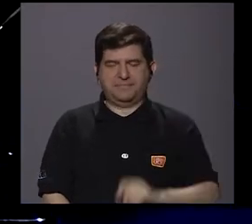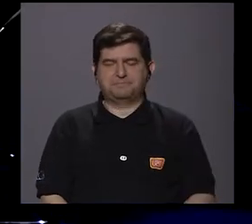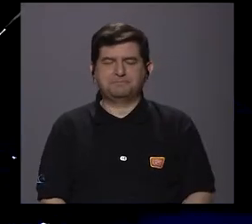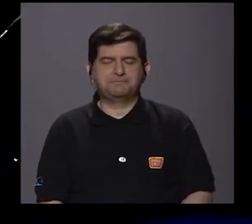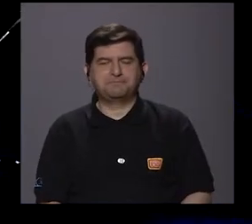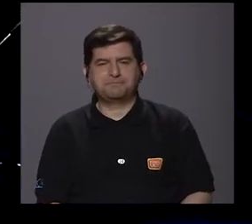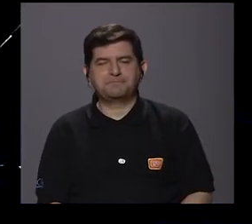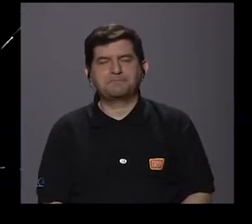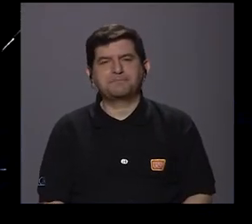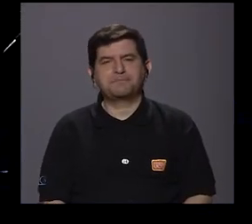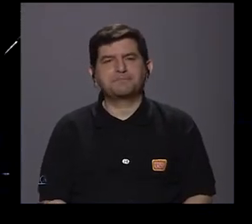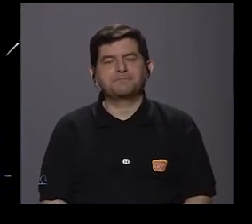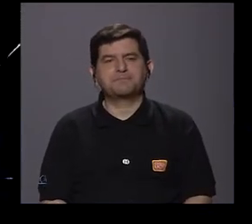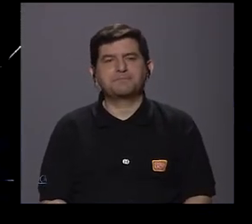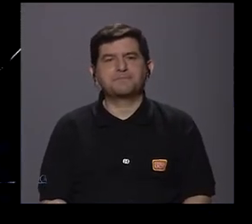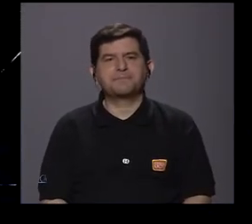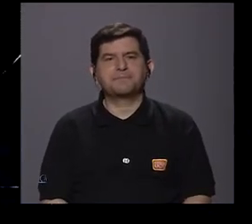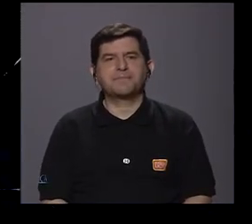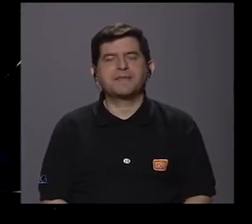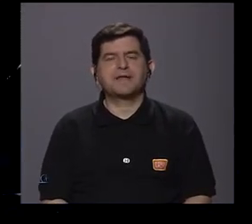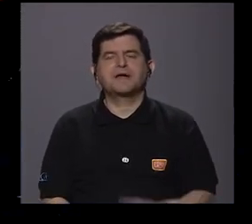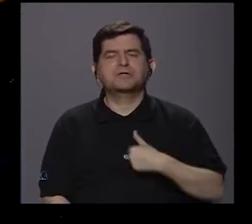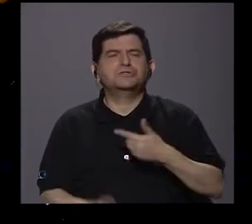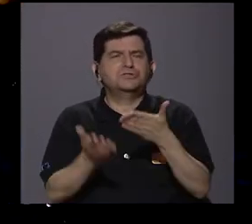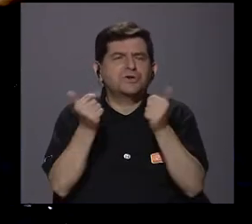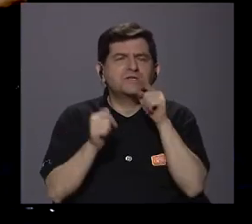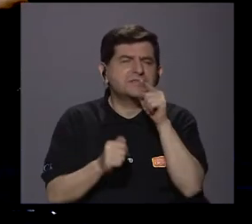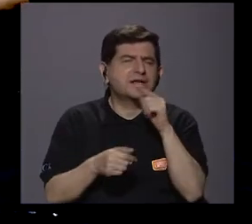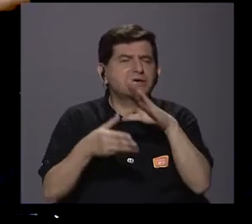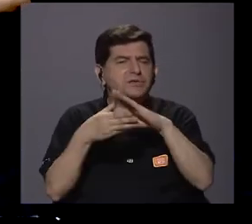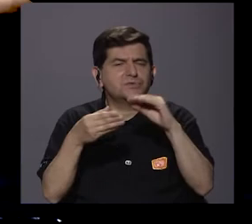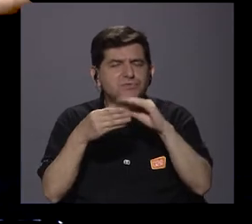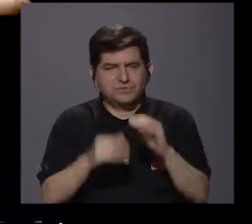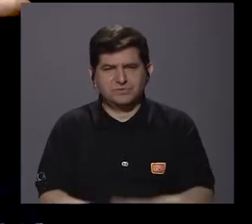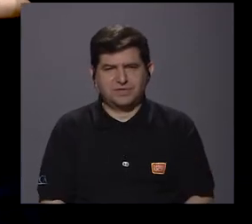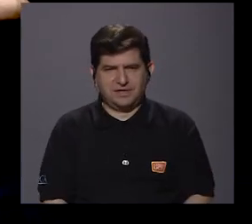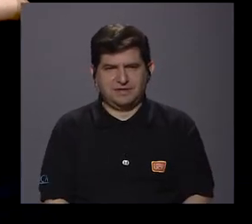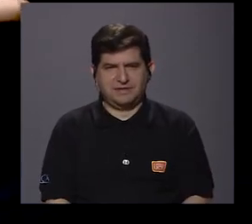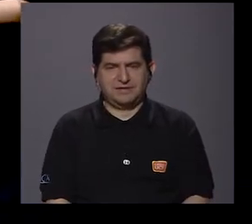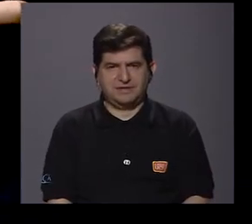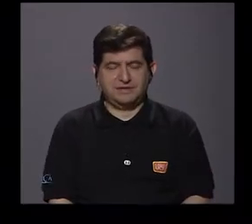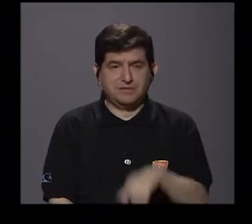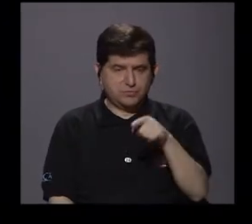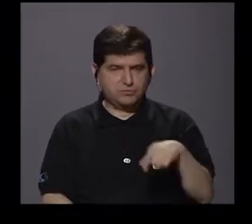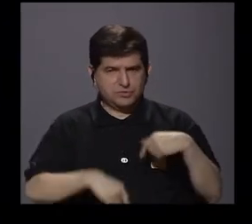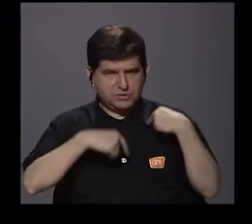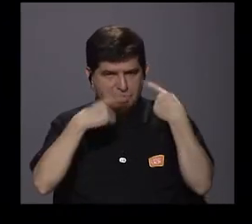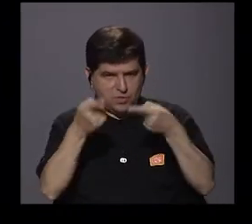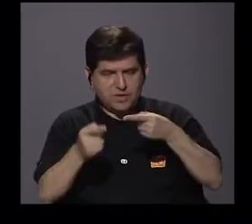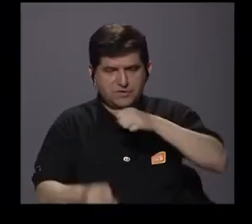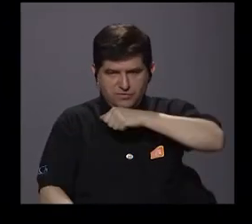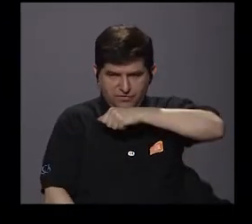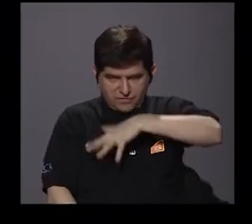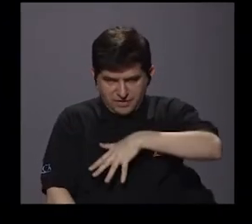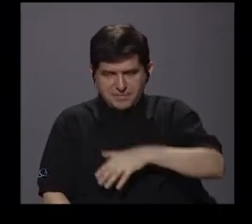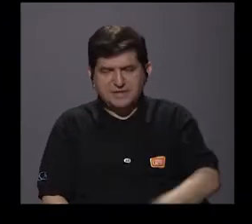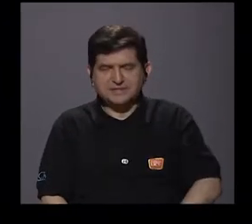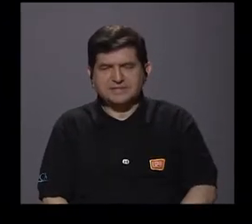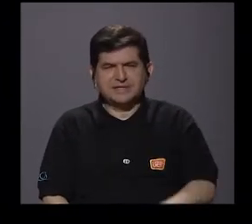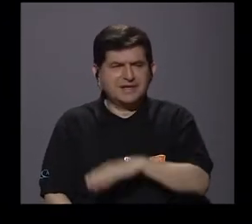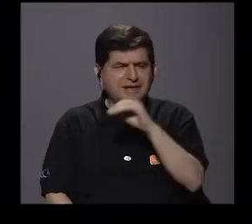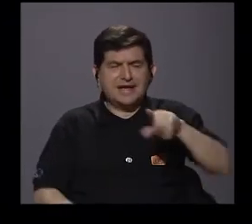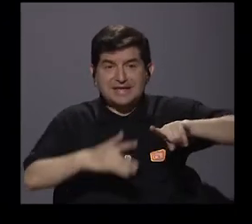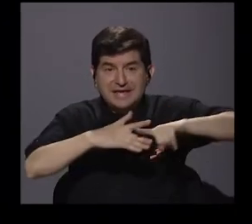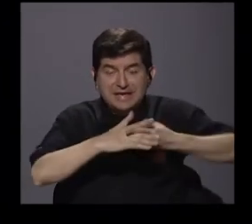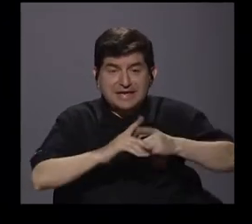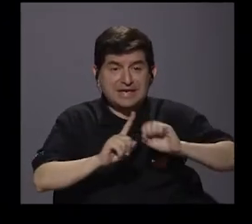Tatiana? Vea, quisiera un poco que me comente cómo llegó a Palestina y cómo fue ese inicio tortuoso